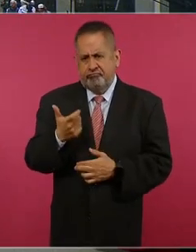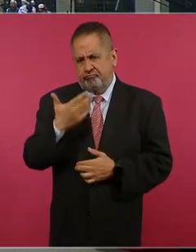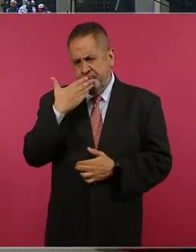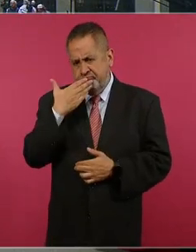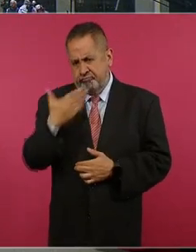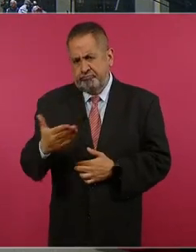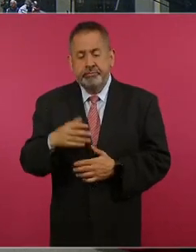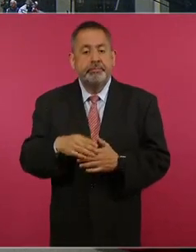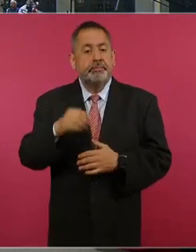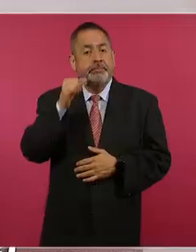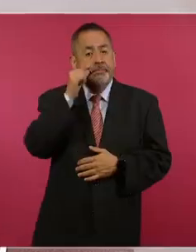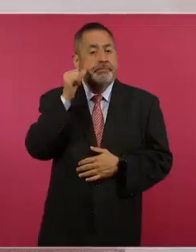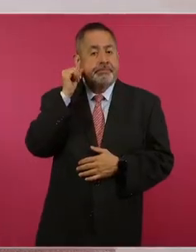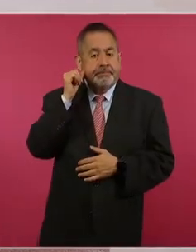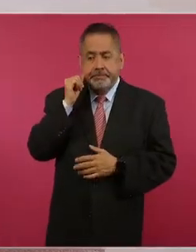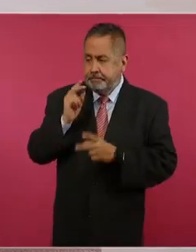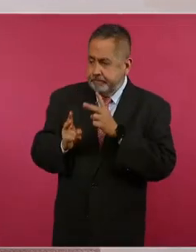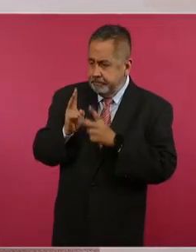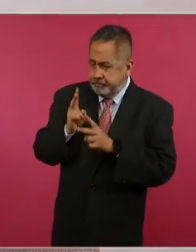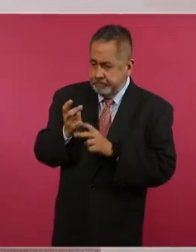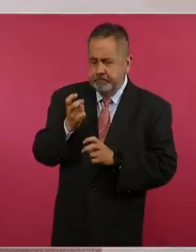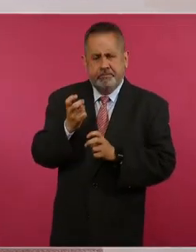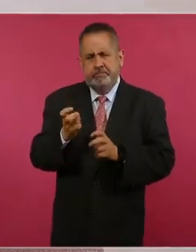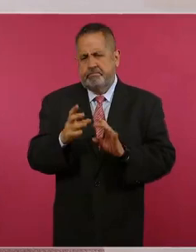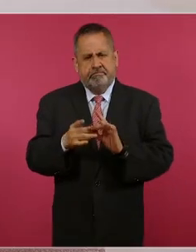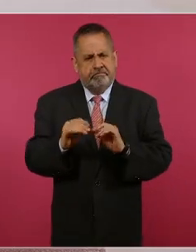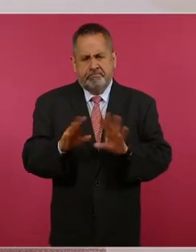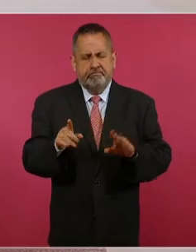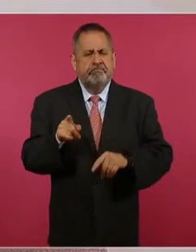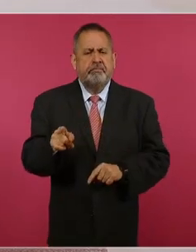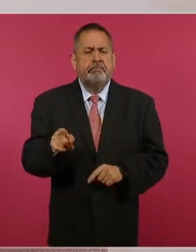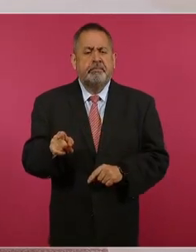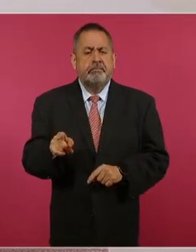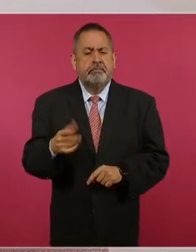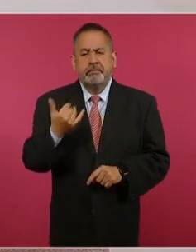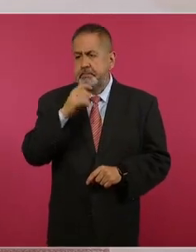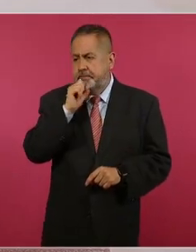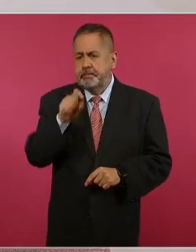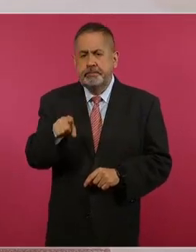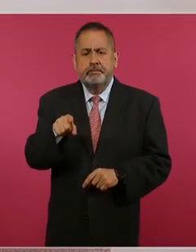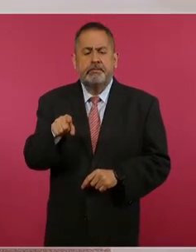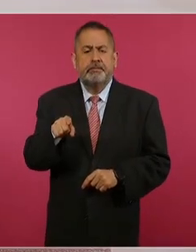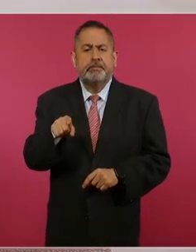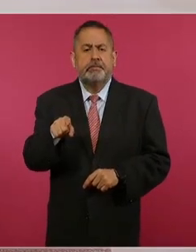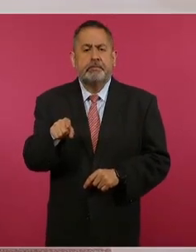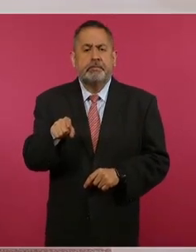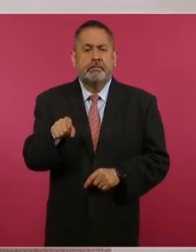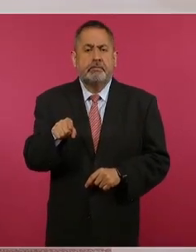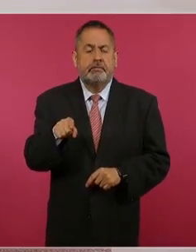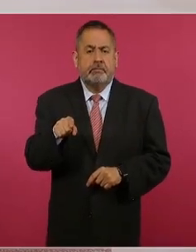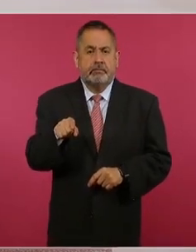y ayer hablamos de eso y de